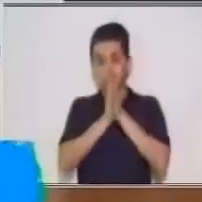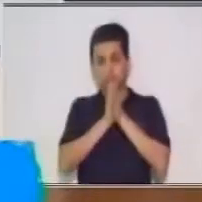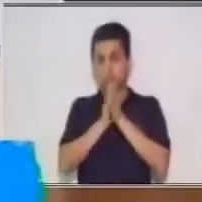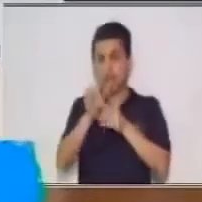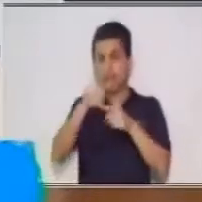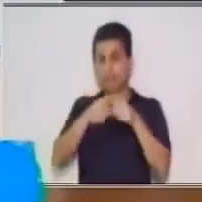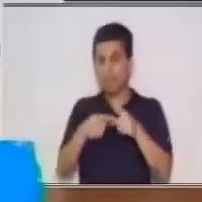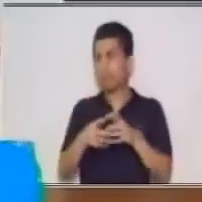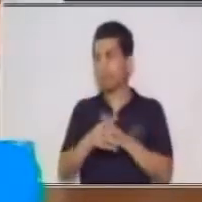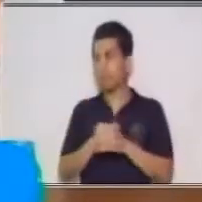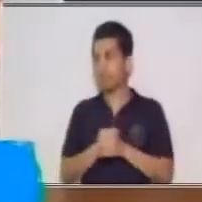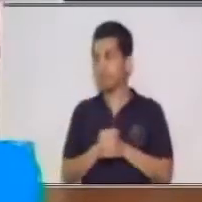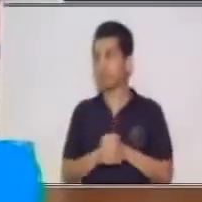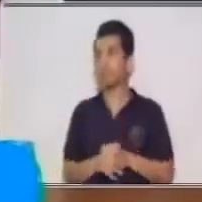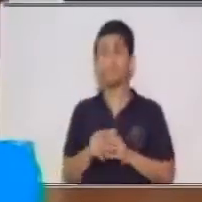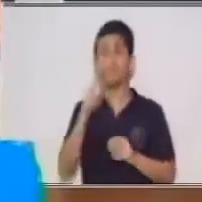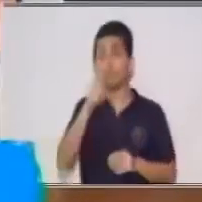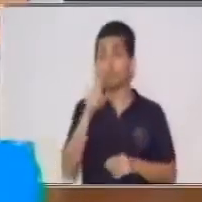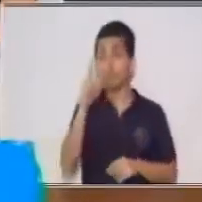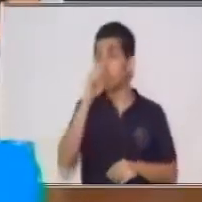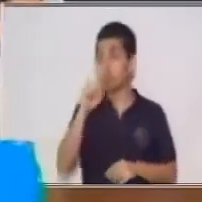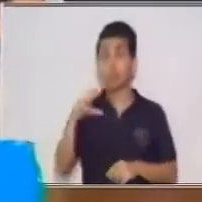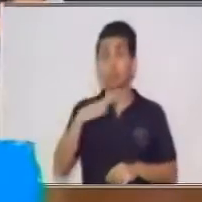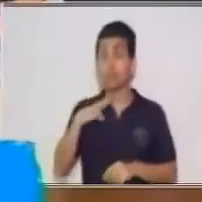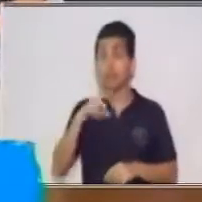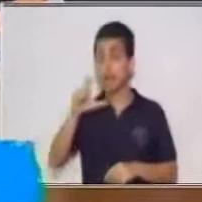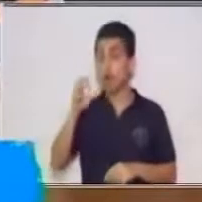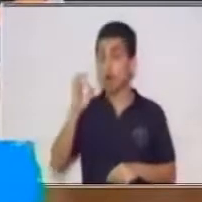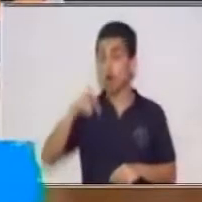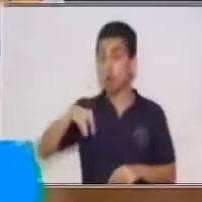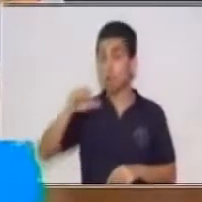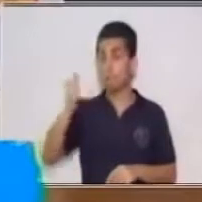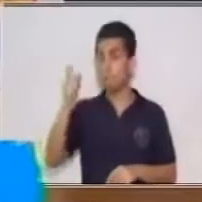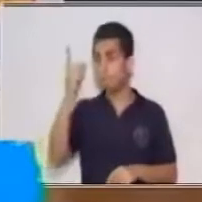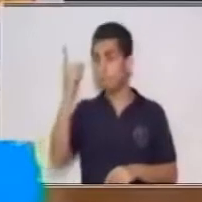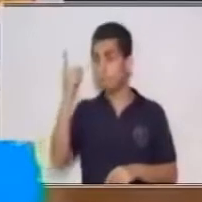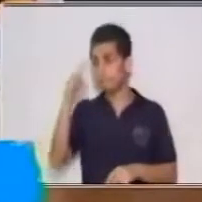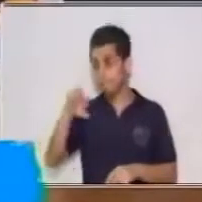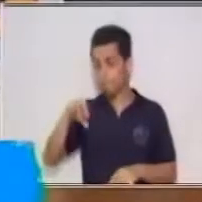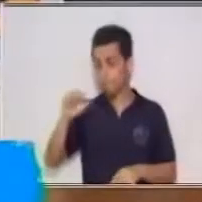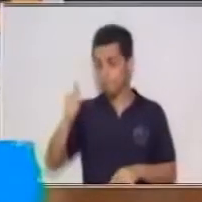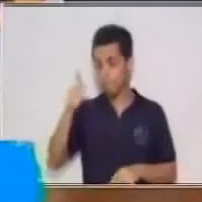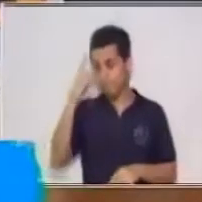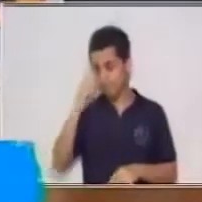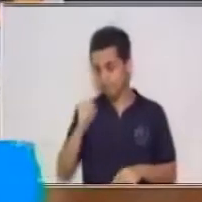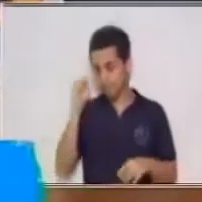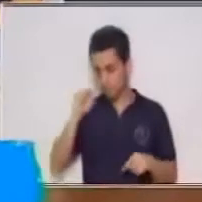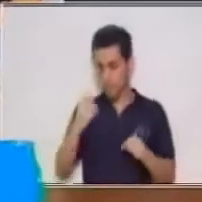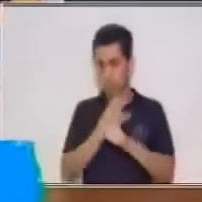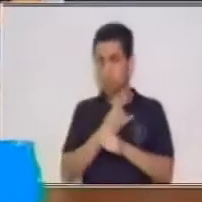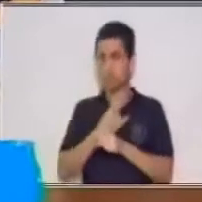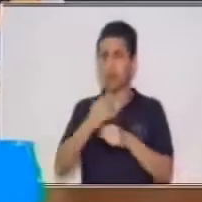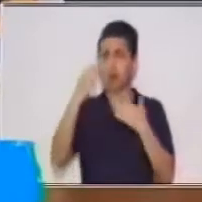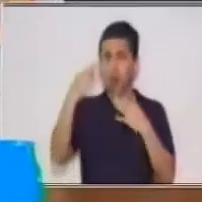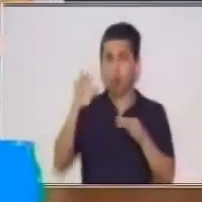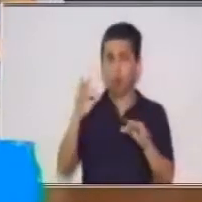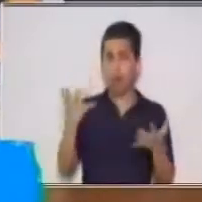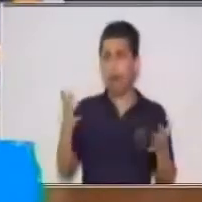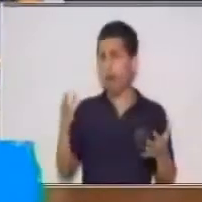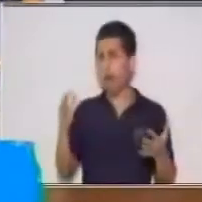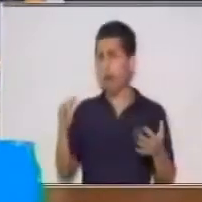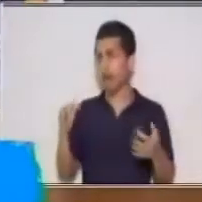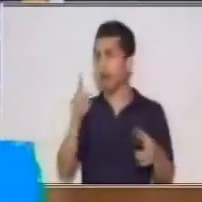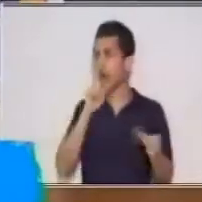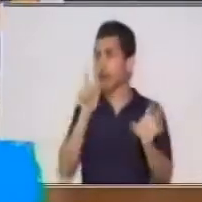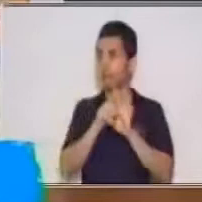dije que si no tenías compás podías usar una aguja y un hilo? ¿Qué vas a hacer? Colocarás tu aguja con un hilo amarrado en el extremo.